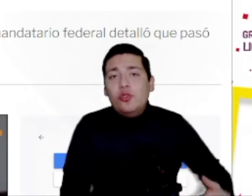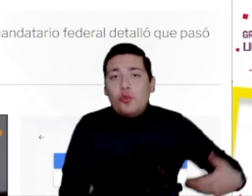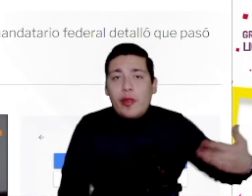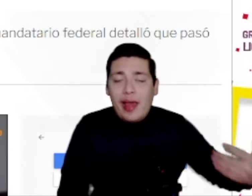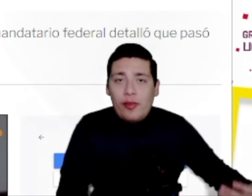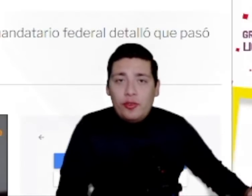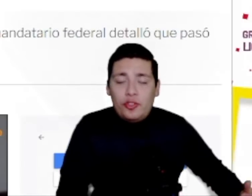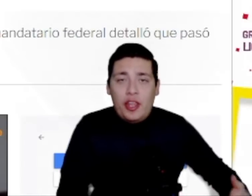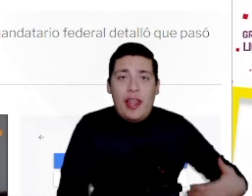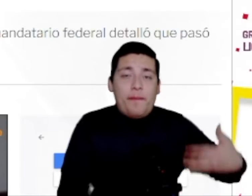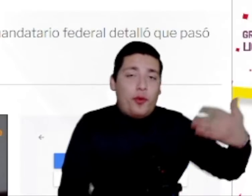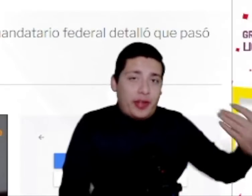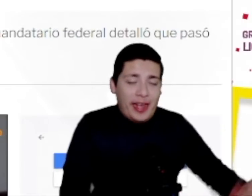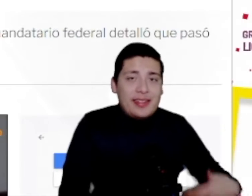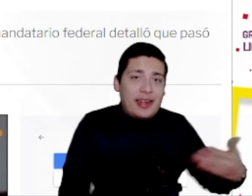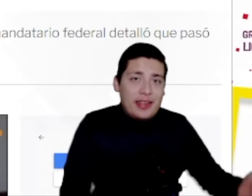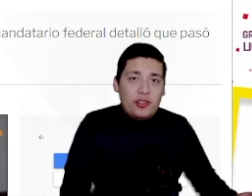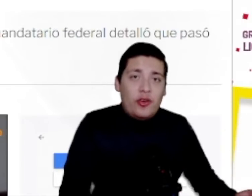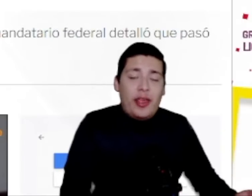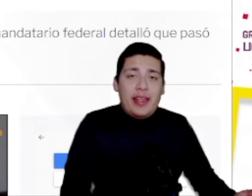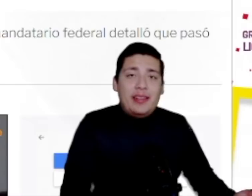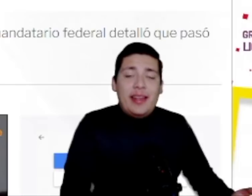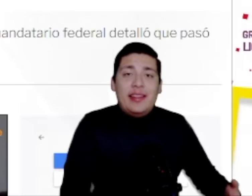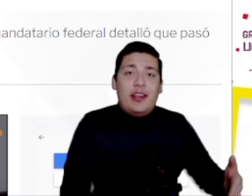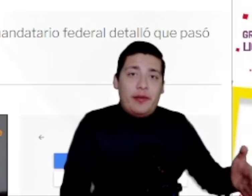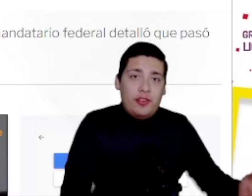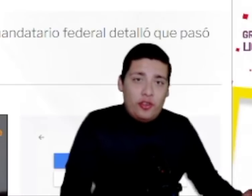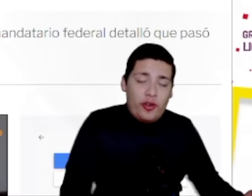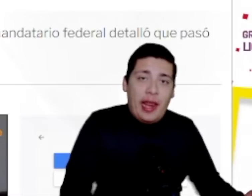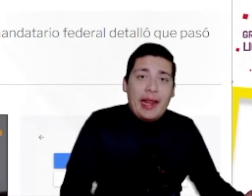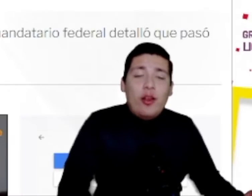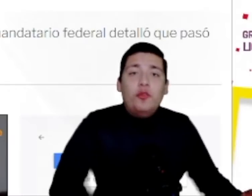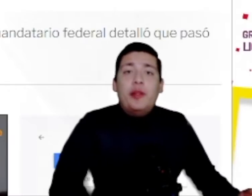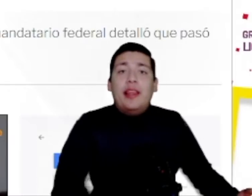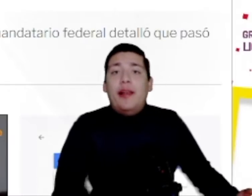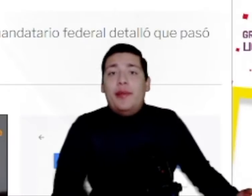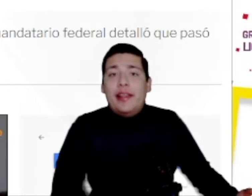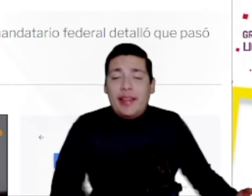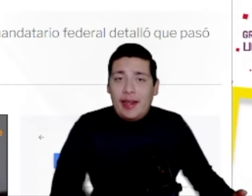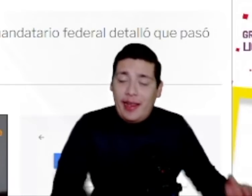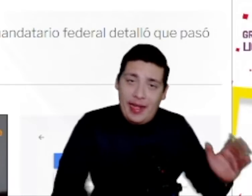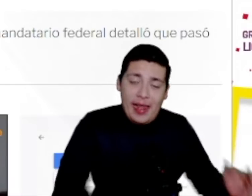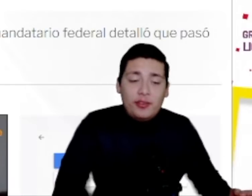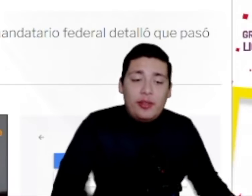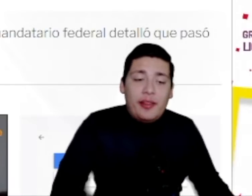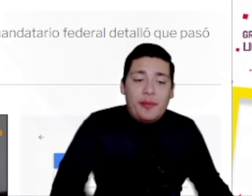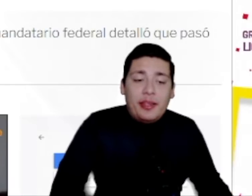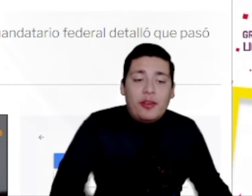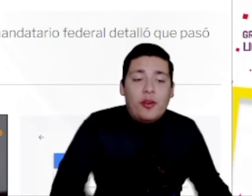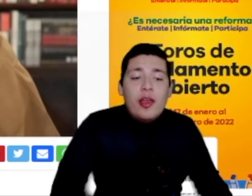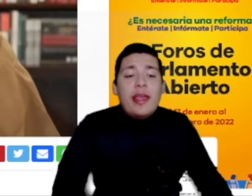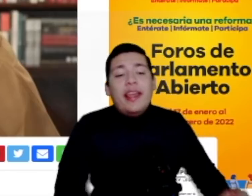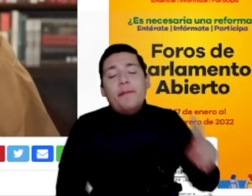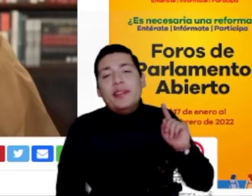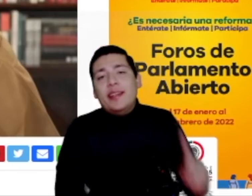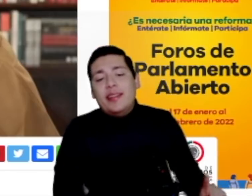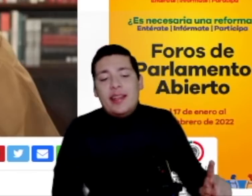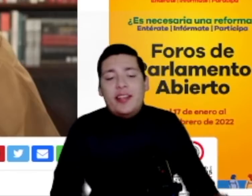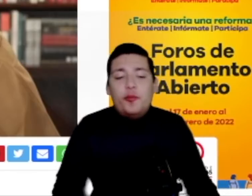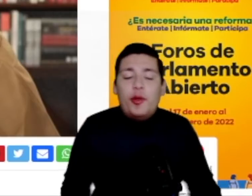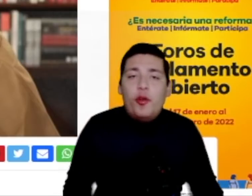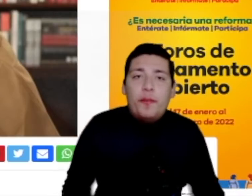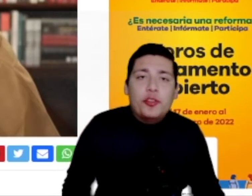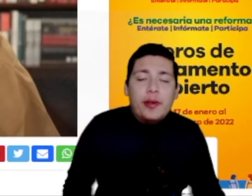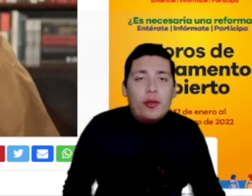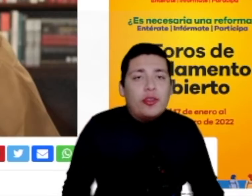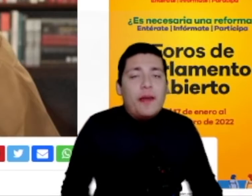ser sus cuidados y el por qué se realizó esta intervención en el hospital militar en la Ciudad de México, el presidente